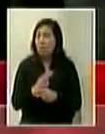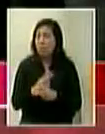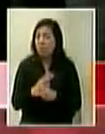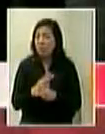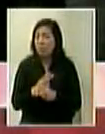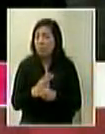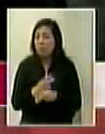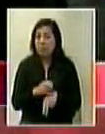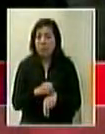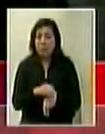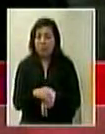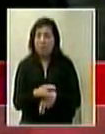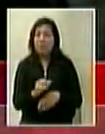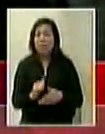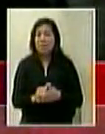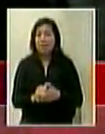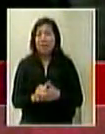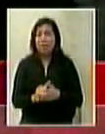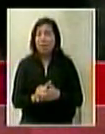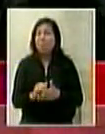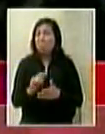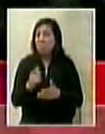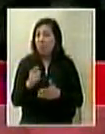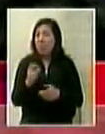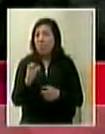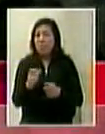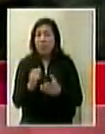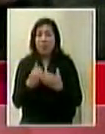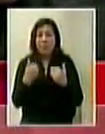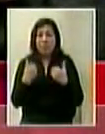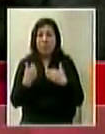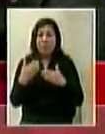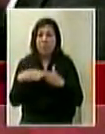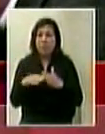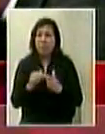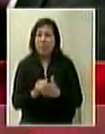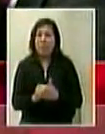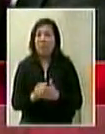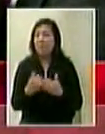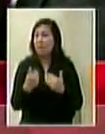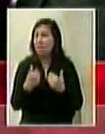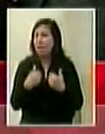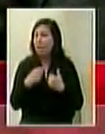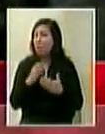de capacitación. Los 1000 operadores que deben entrar a la cárcel, colegas, tienen